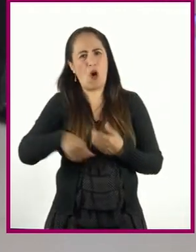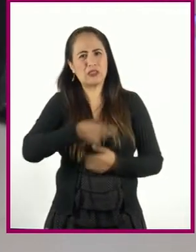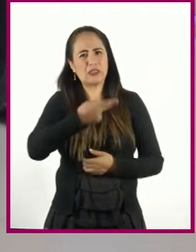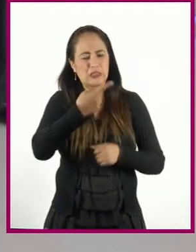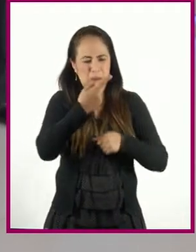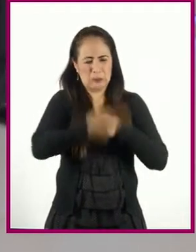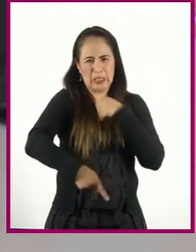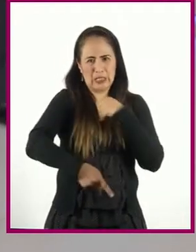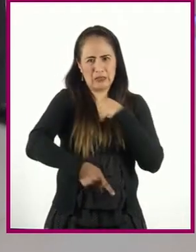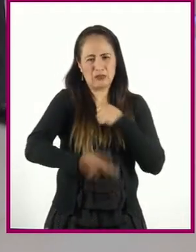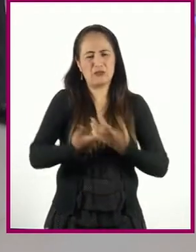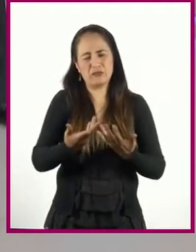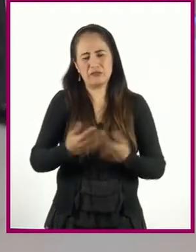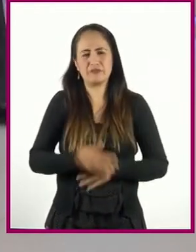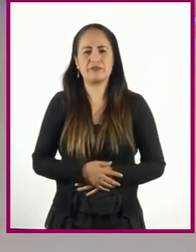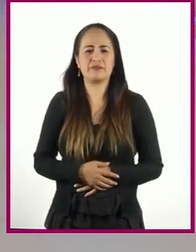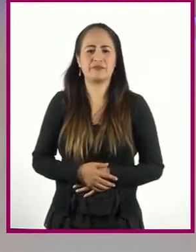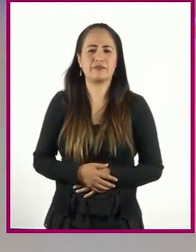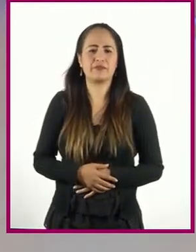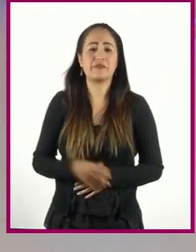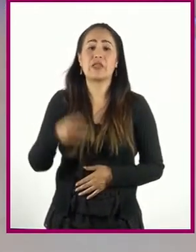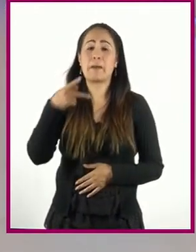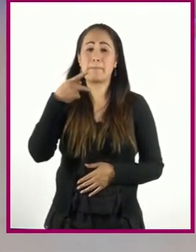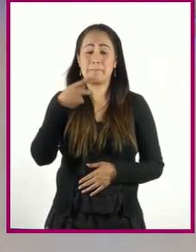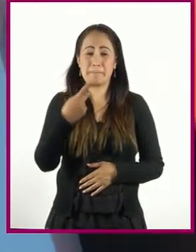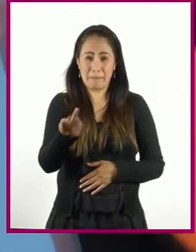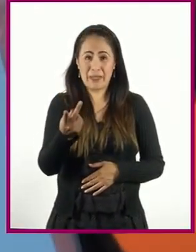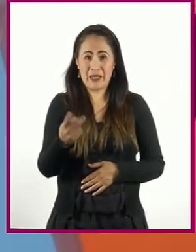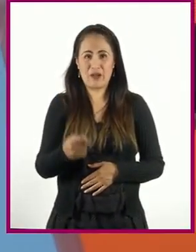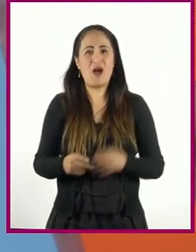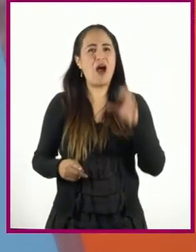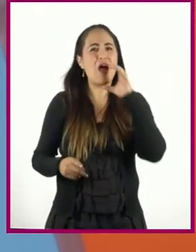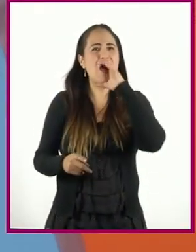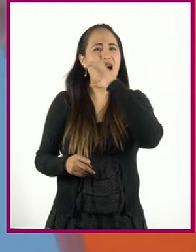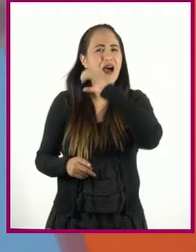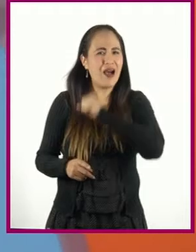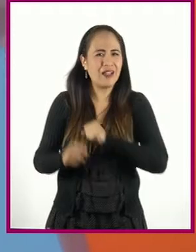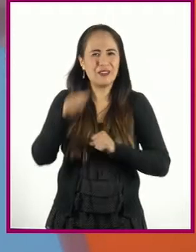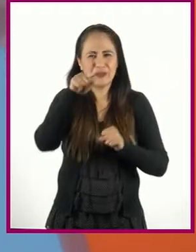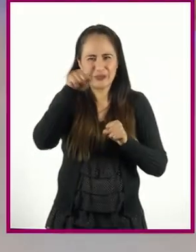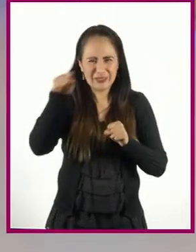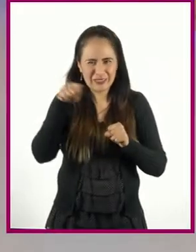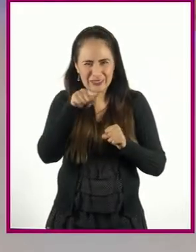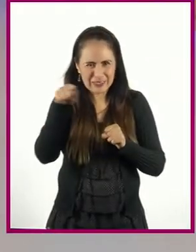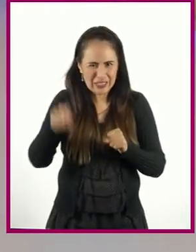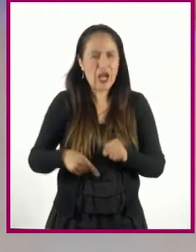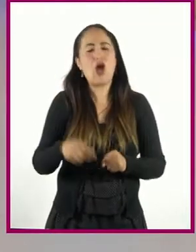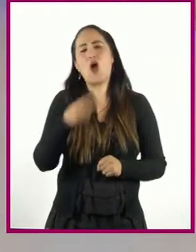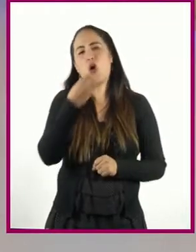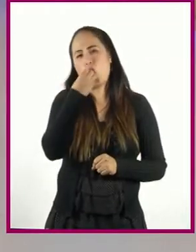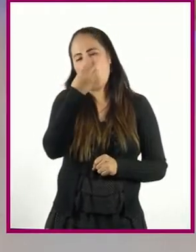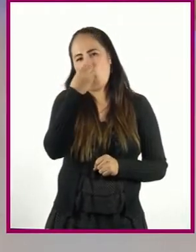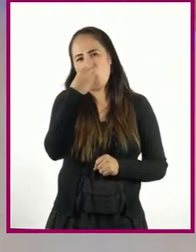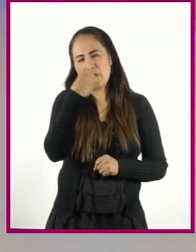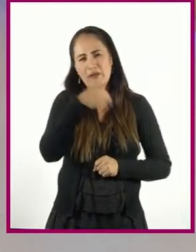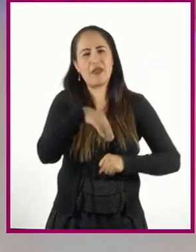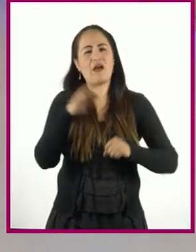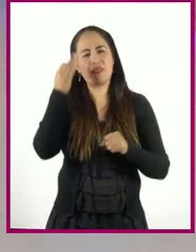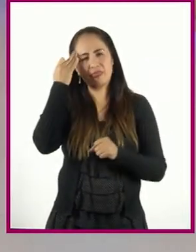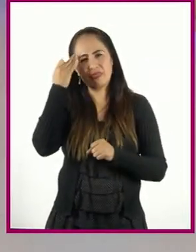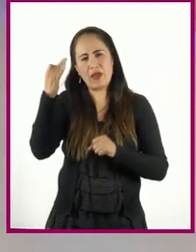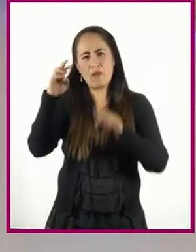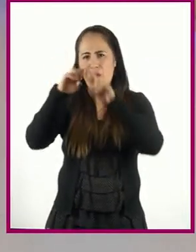consumieran. Pero con el horno de microondas se podían mantener los alimentos en refrigeración